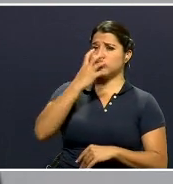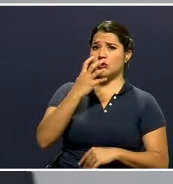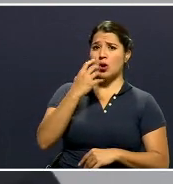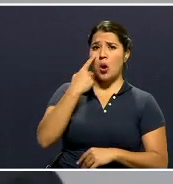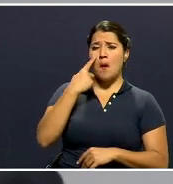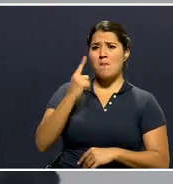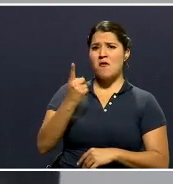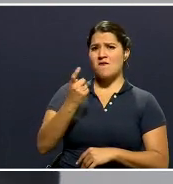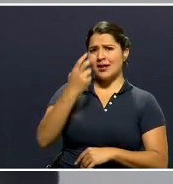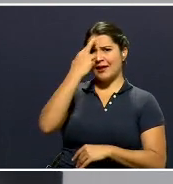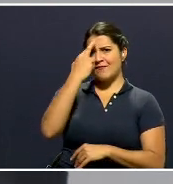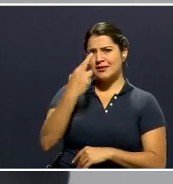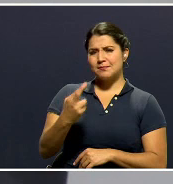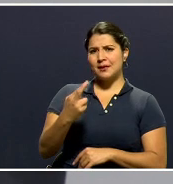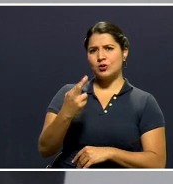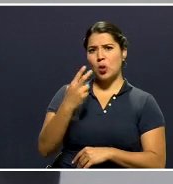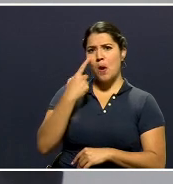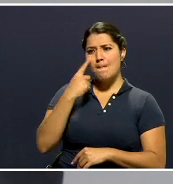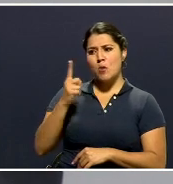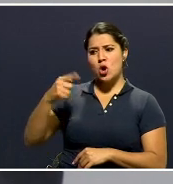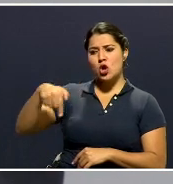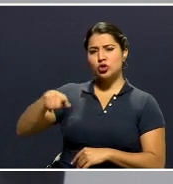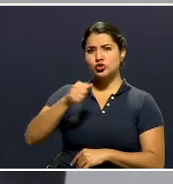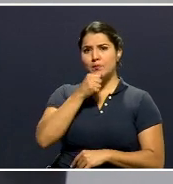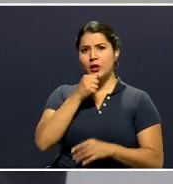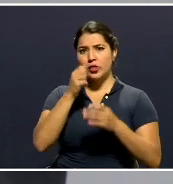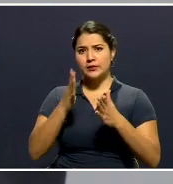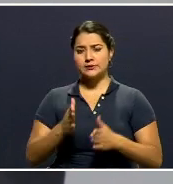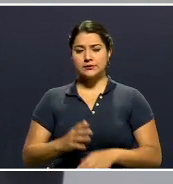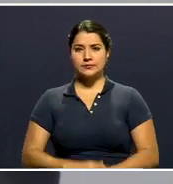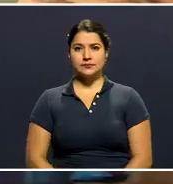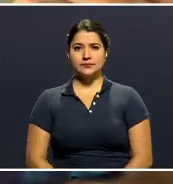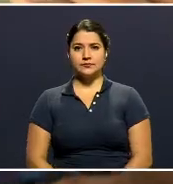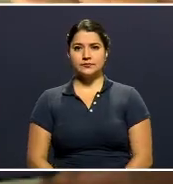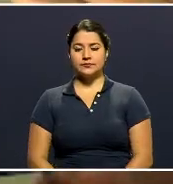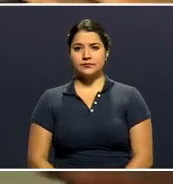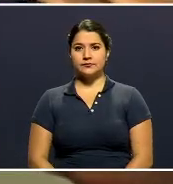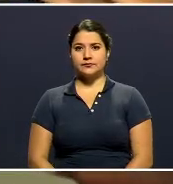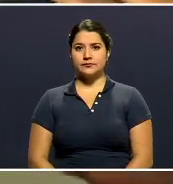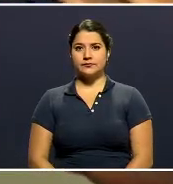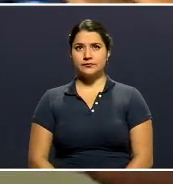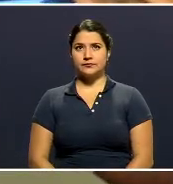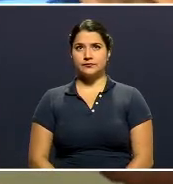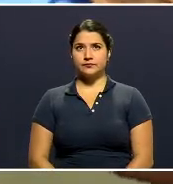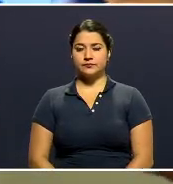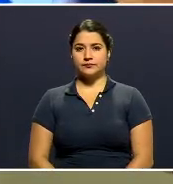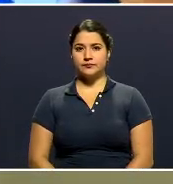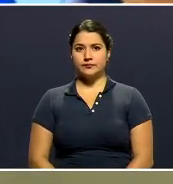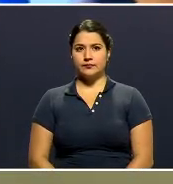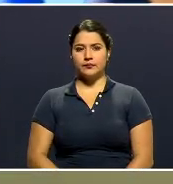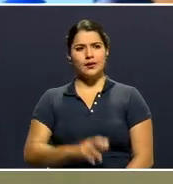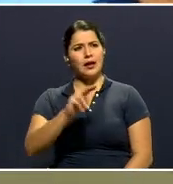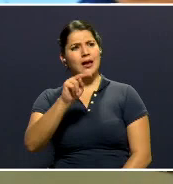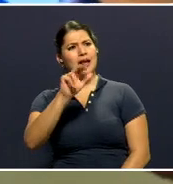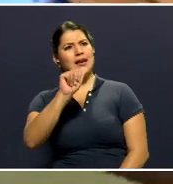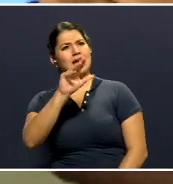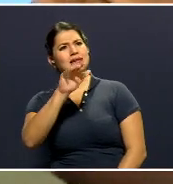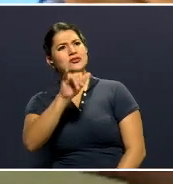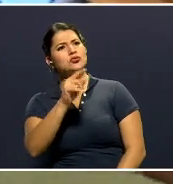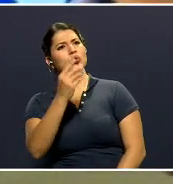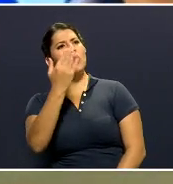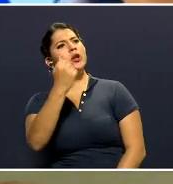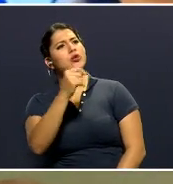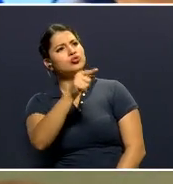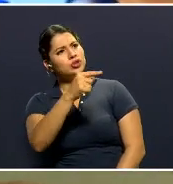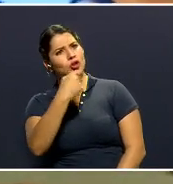el irrespeto de alguno de los comunicadores. A ver el chat. Doña Nancy, ¿por qué usted me pide que venga aquí a dar